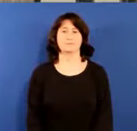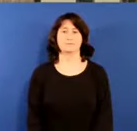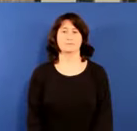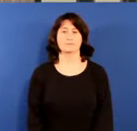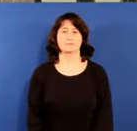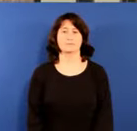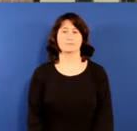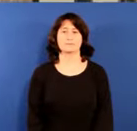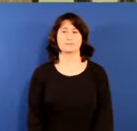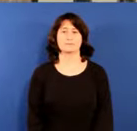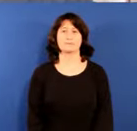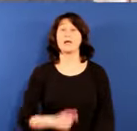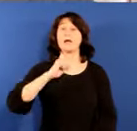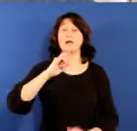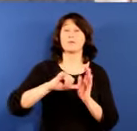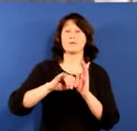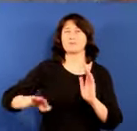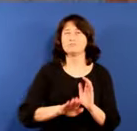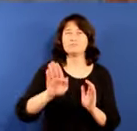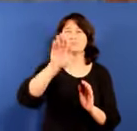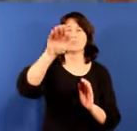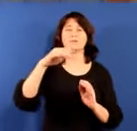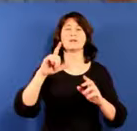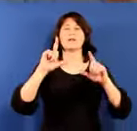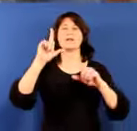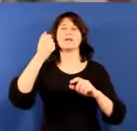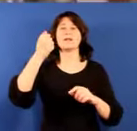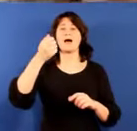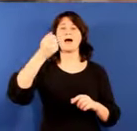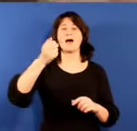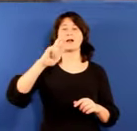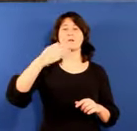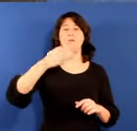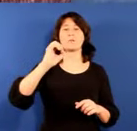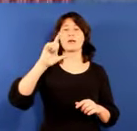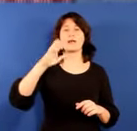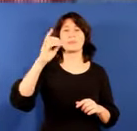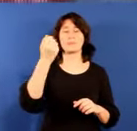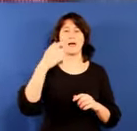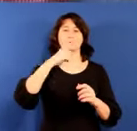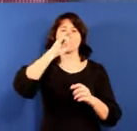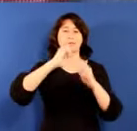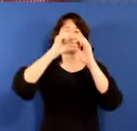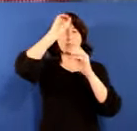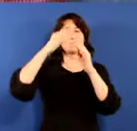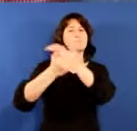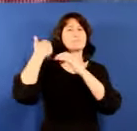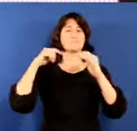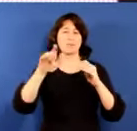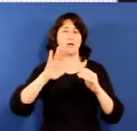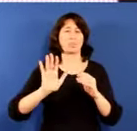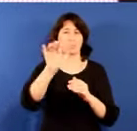Con el objetivo de recordar el pasado histórico de la zona minera, la Diputación Foral de Vizcaya ha restaurado una casa típica minera en La